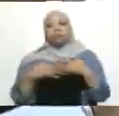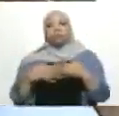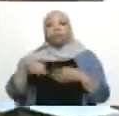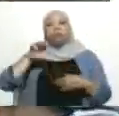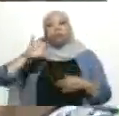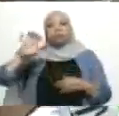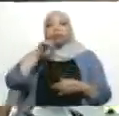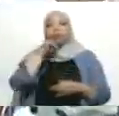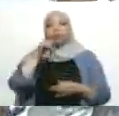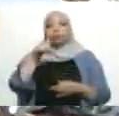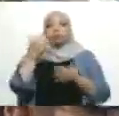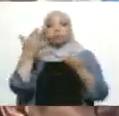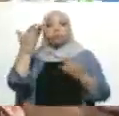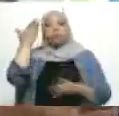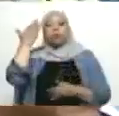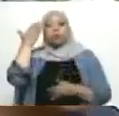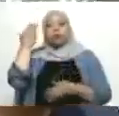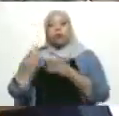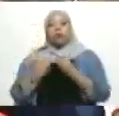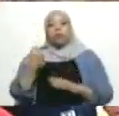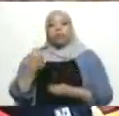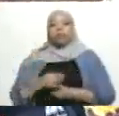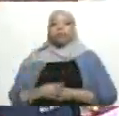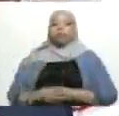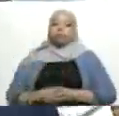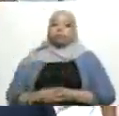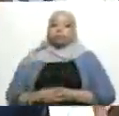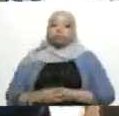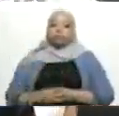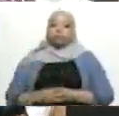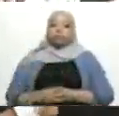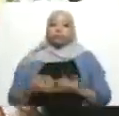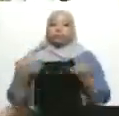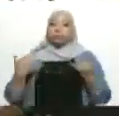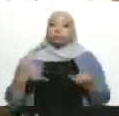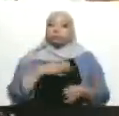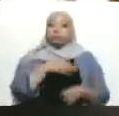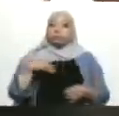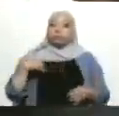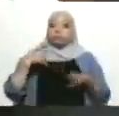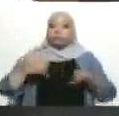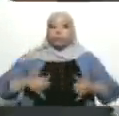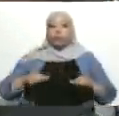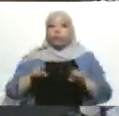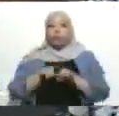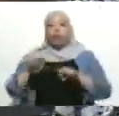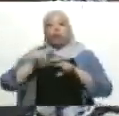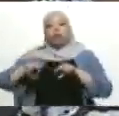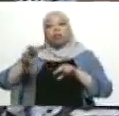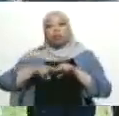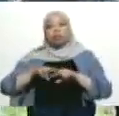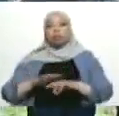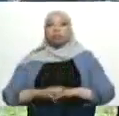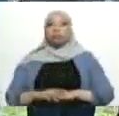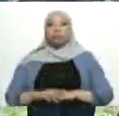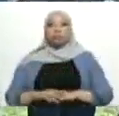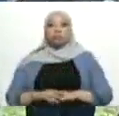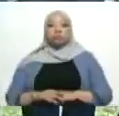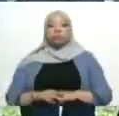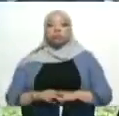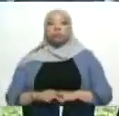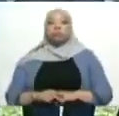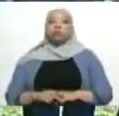patria, ya saben lo que tienen que hacer. Ahora, si usted quiere para sus hijos, para ese niño que está aquí, que lo vi, que está,